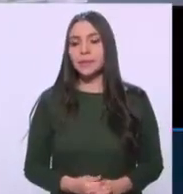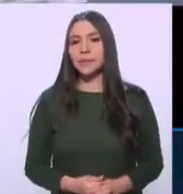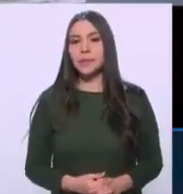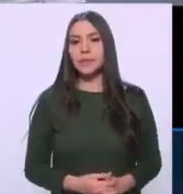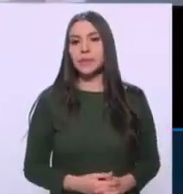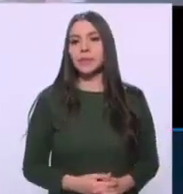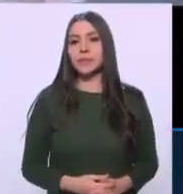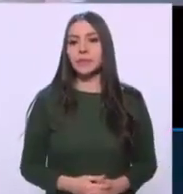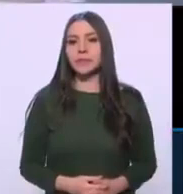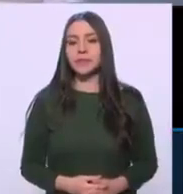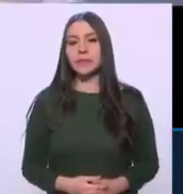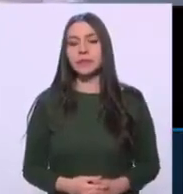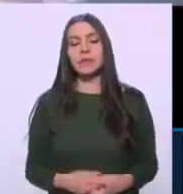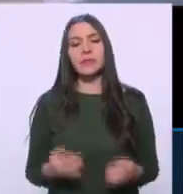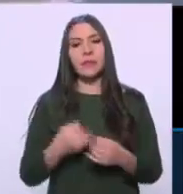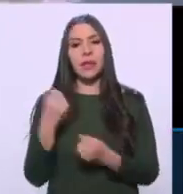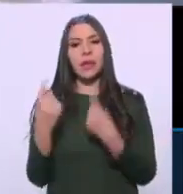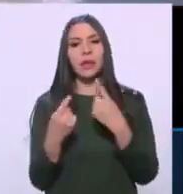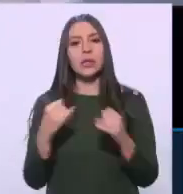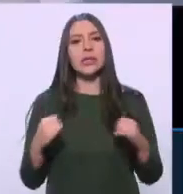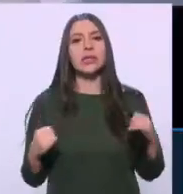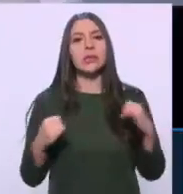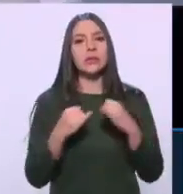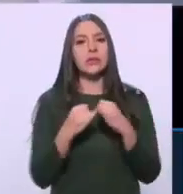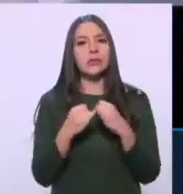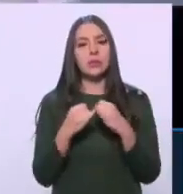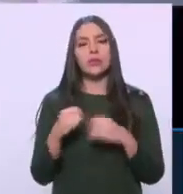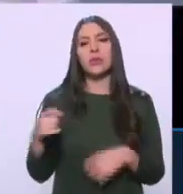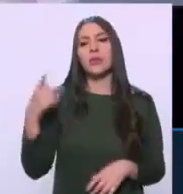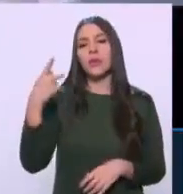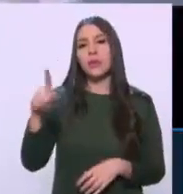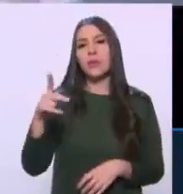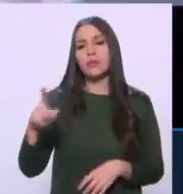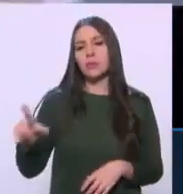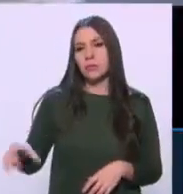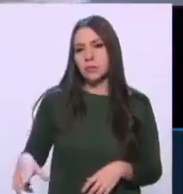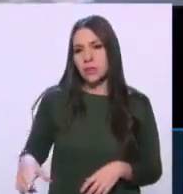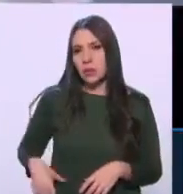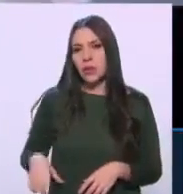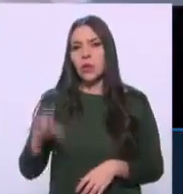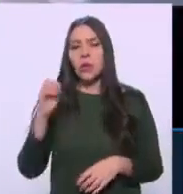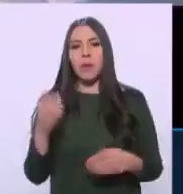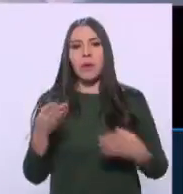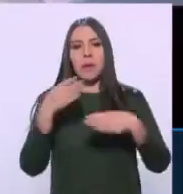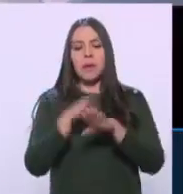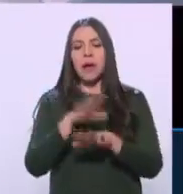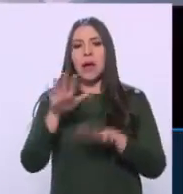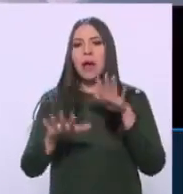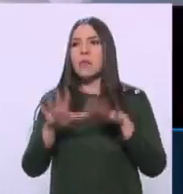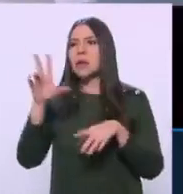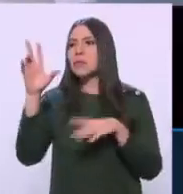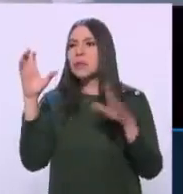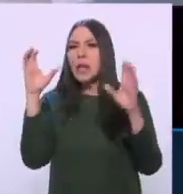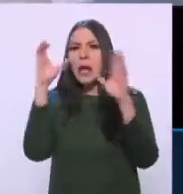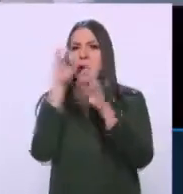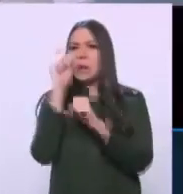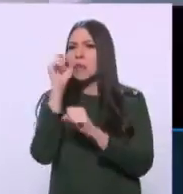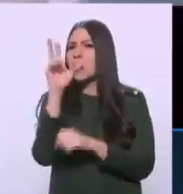incluso las instituciones públicas bancarias también presentaban esta opacidad, aunque no se rigieran por las